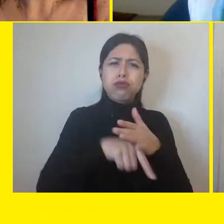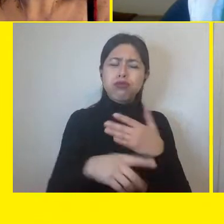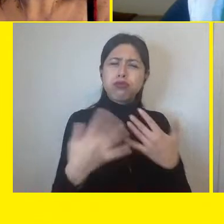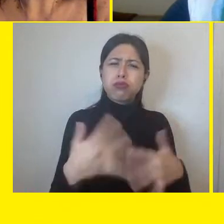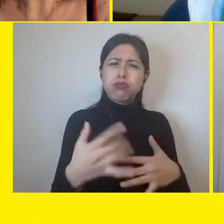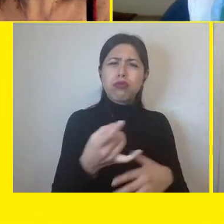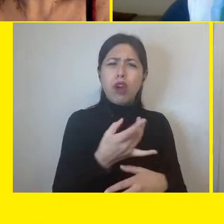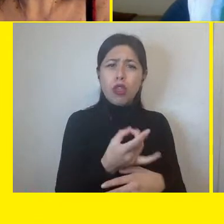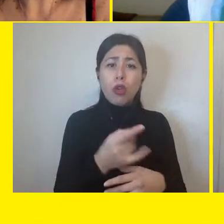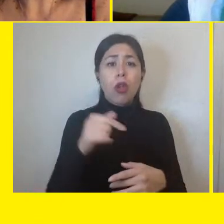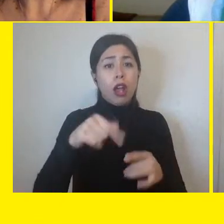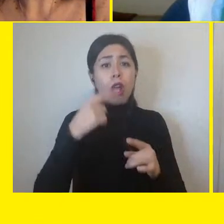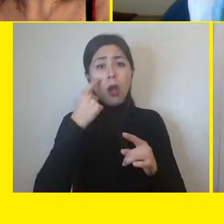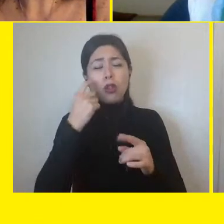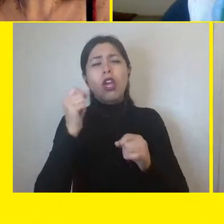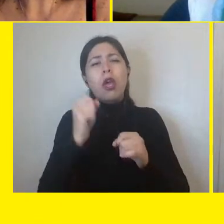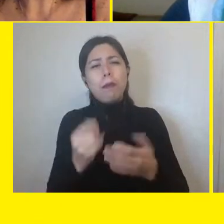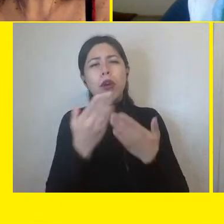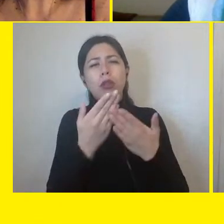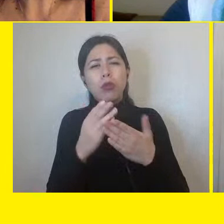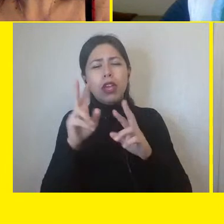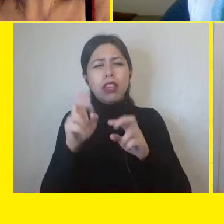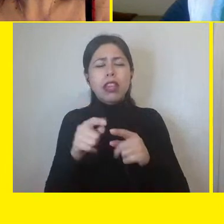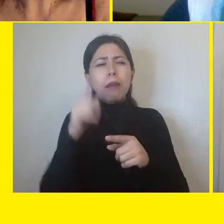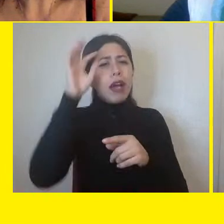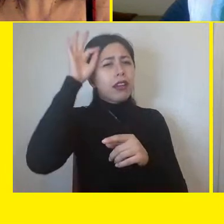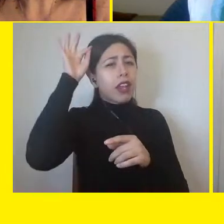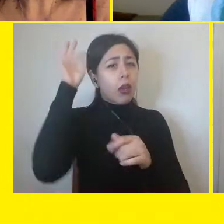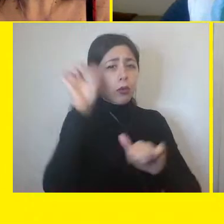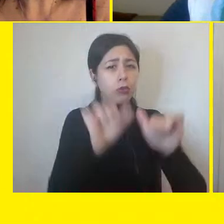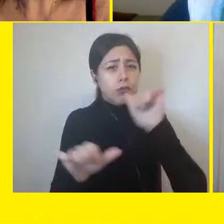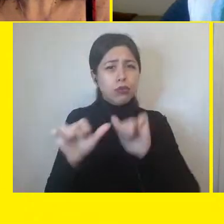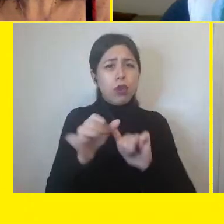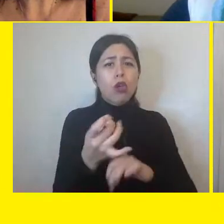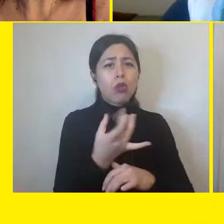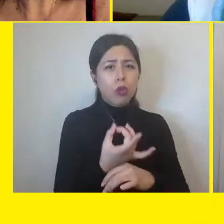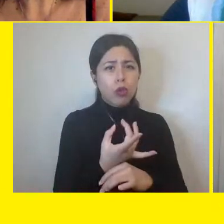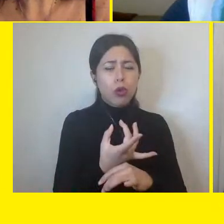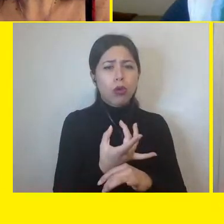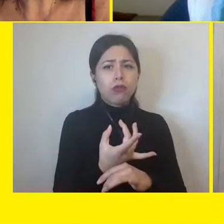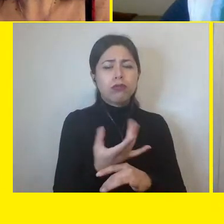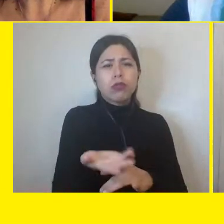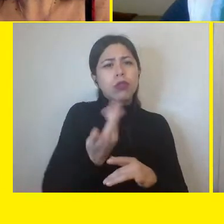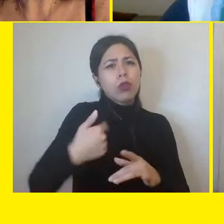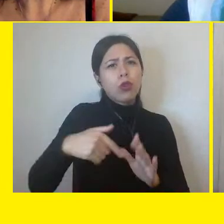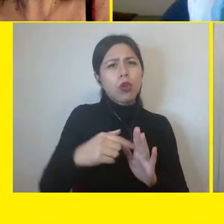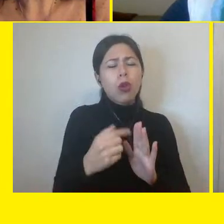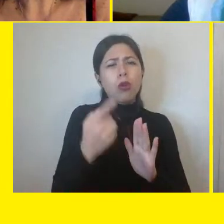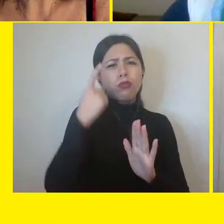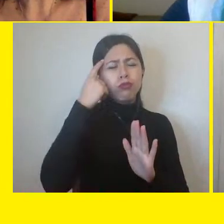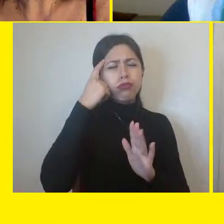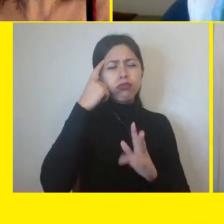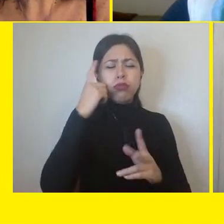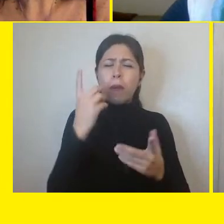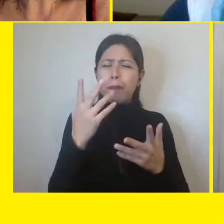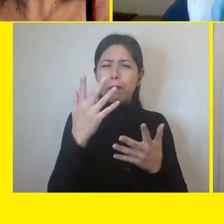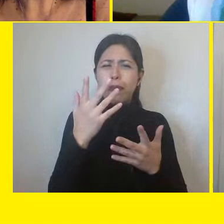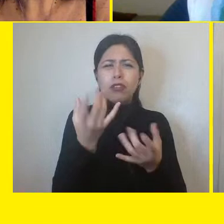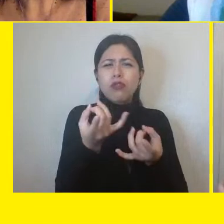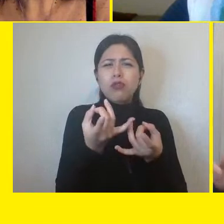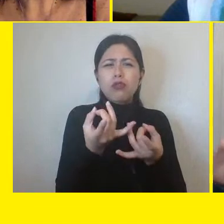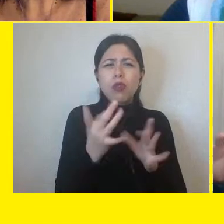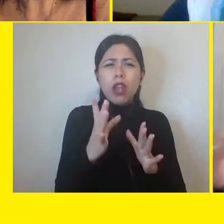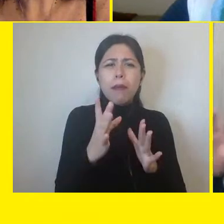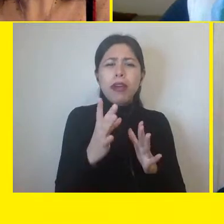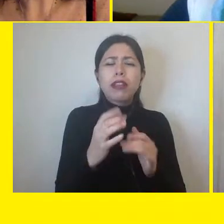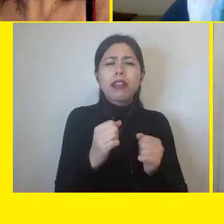conceptos nuevos de las neurociencias en el dolor a los colegas, respecto a cómo muchas veces nosotros nos quedamos pegados en la estructura, cómo muchas veces nos quedamos pegados